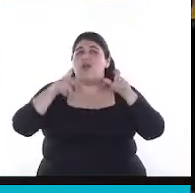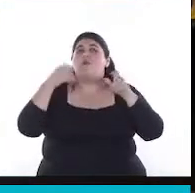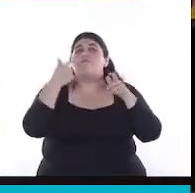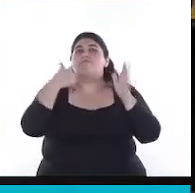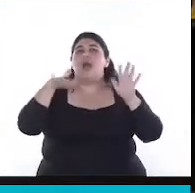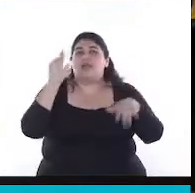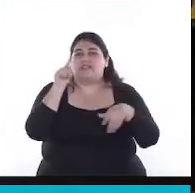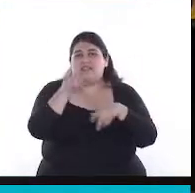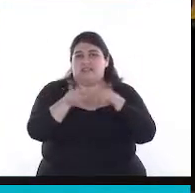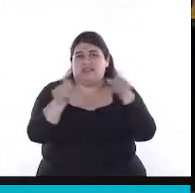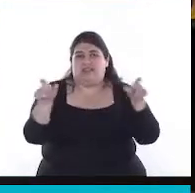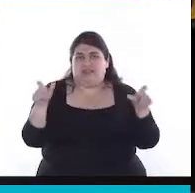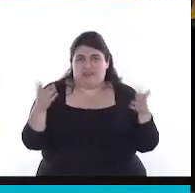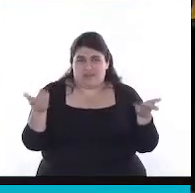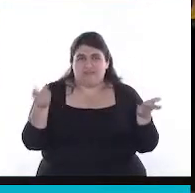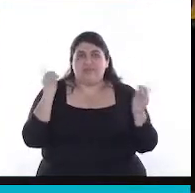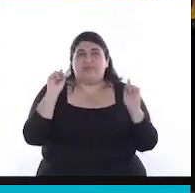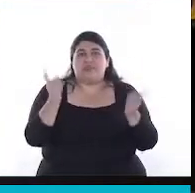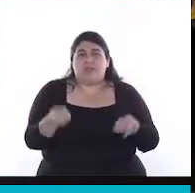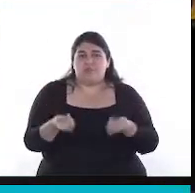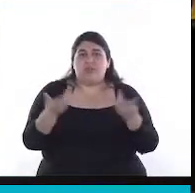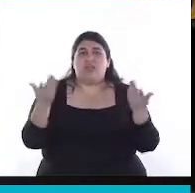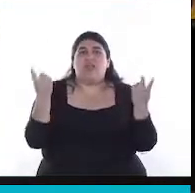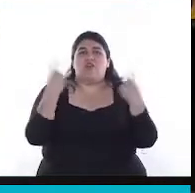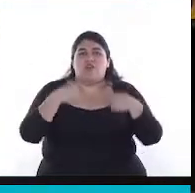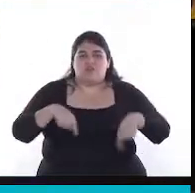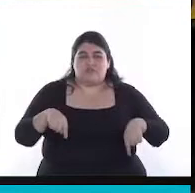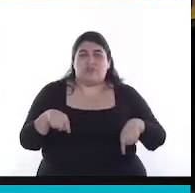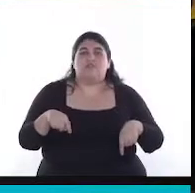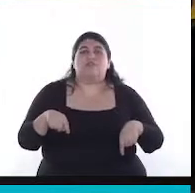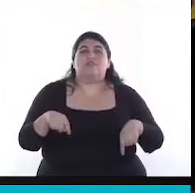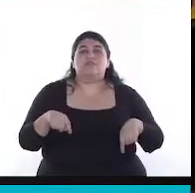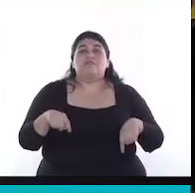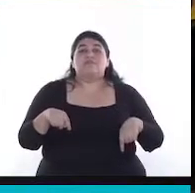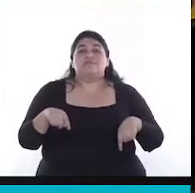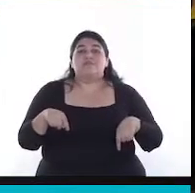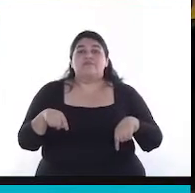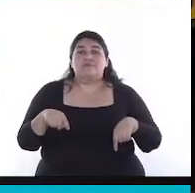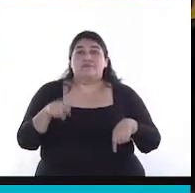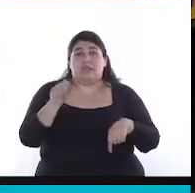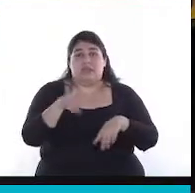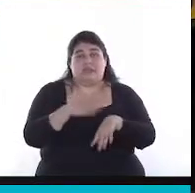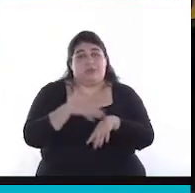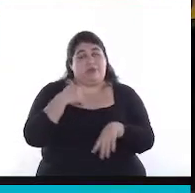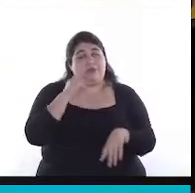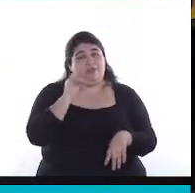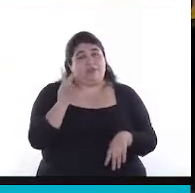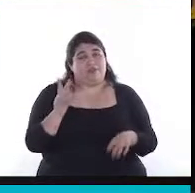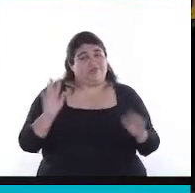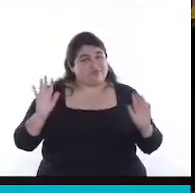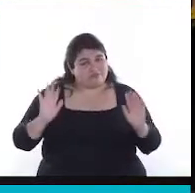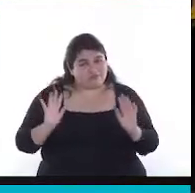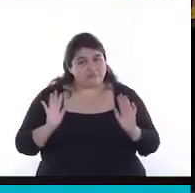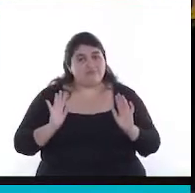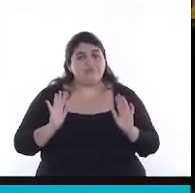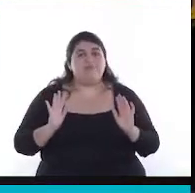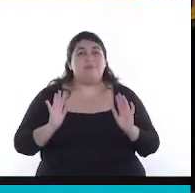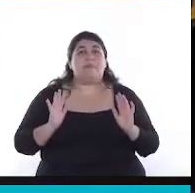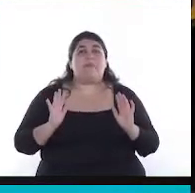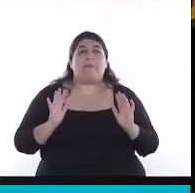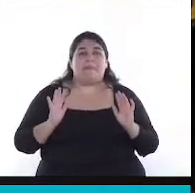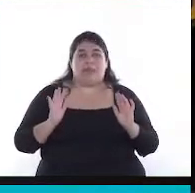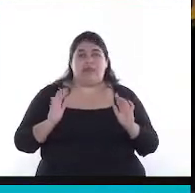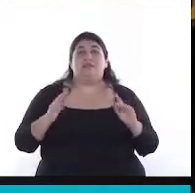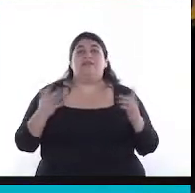al juez carsolio y lo que vimos este en ese momento sí imagínense